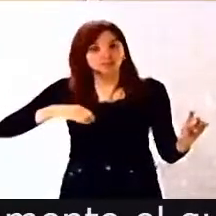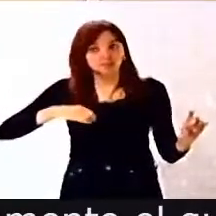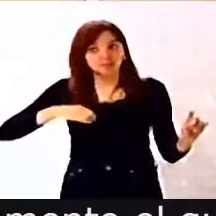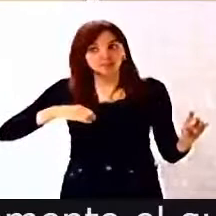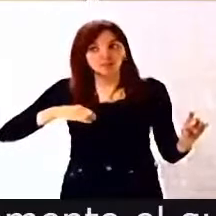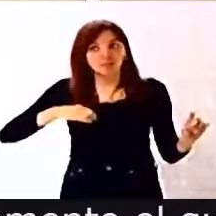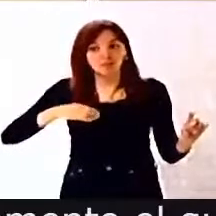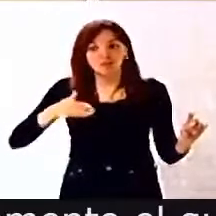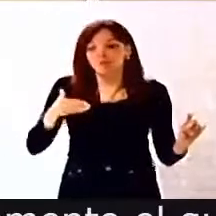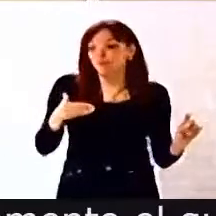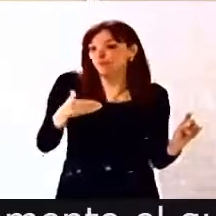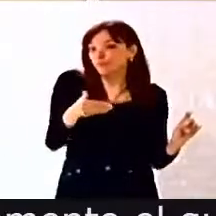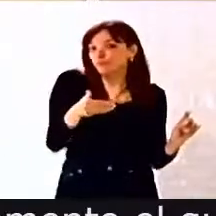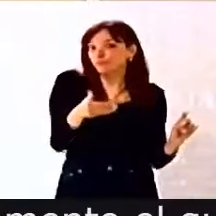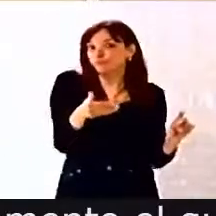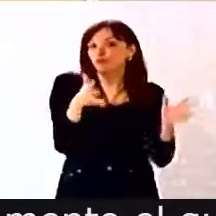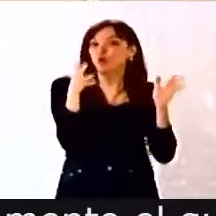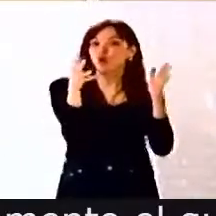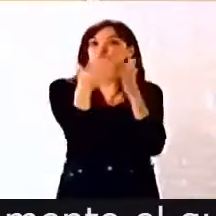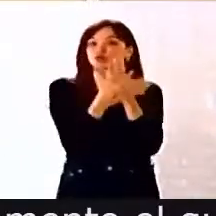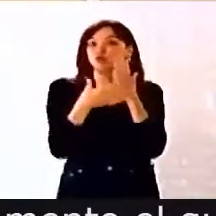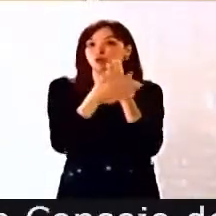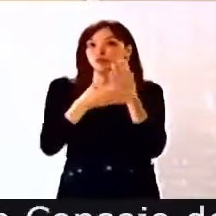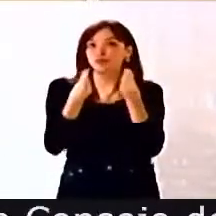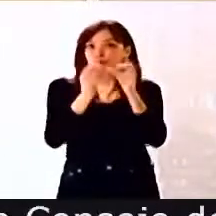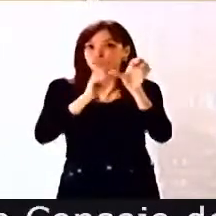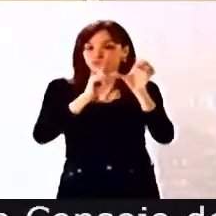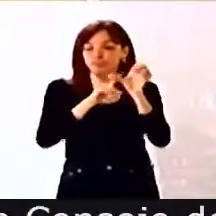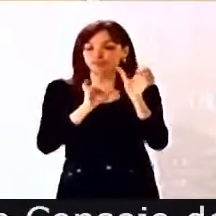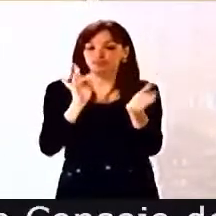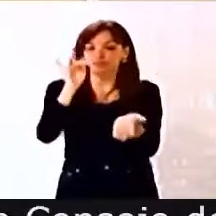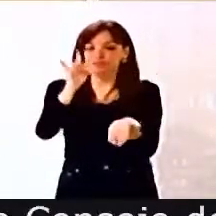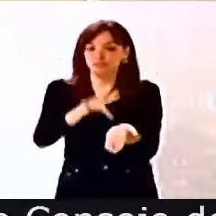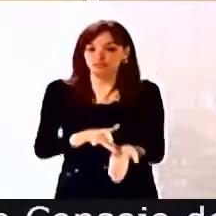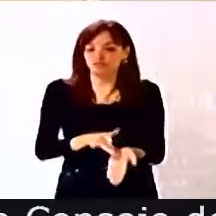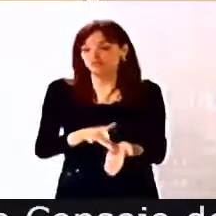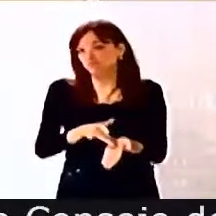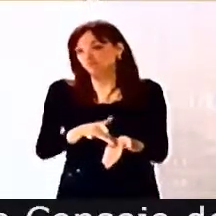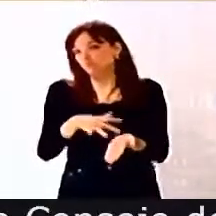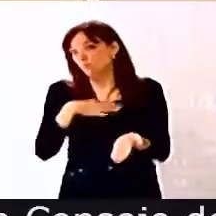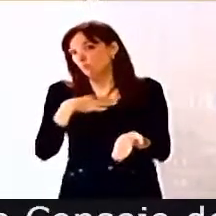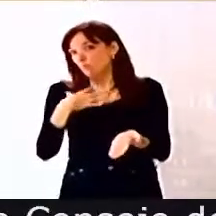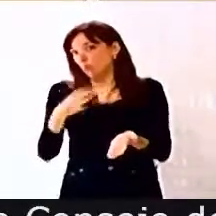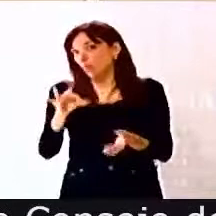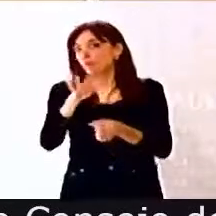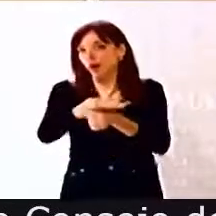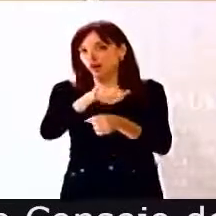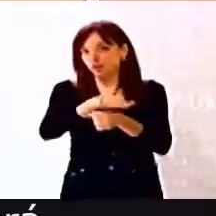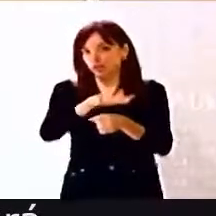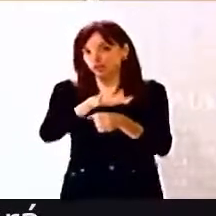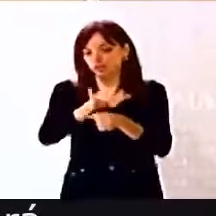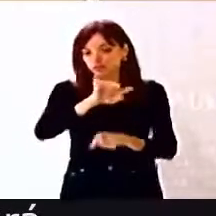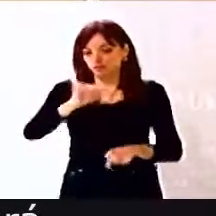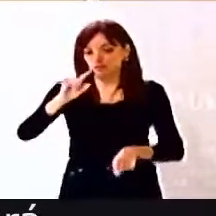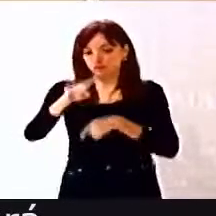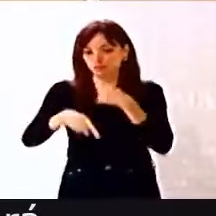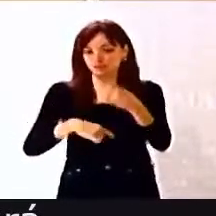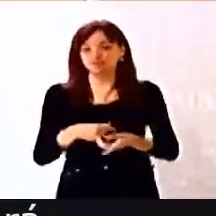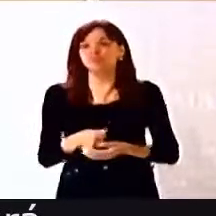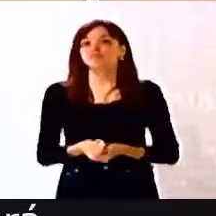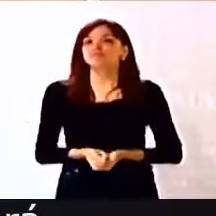en el próximo Consejo de Gobierno de la Junta de Extremadura, que se celebrará previsiblemente el martes de la próxima semana,